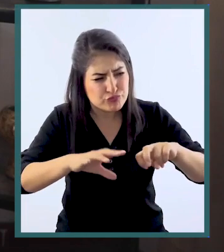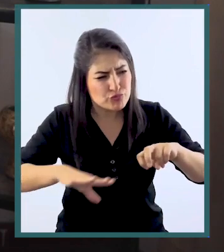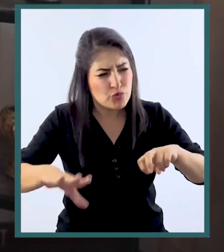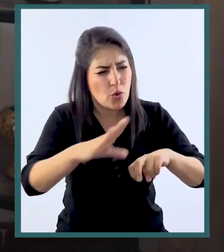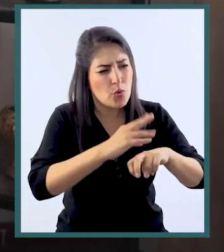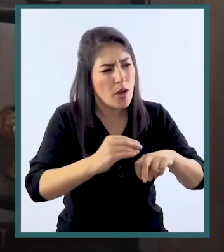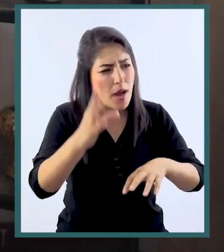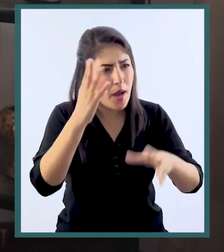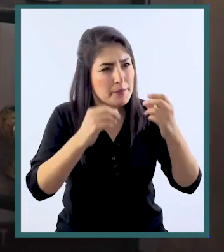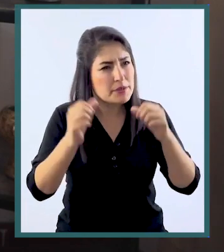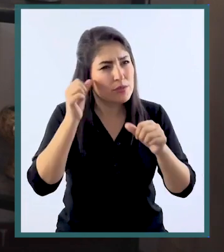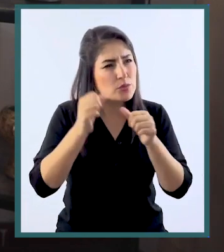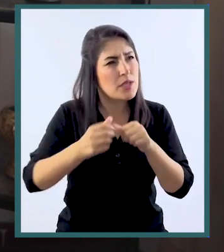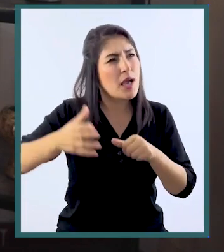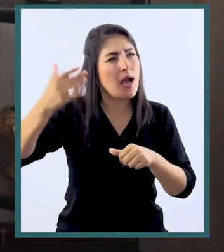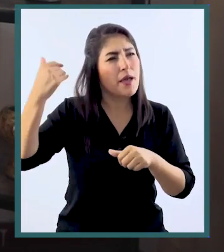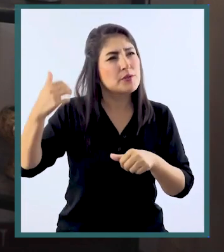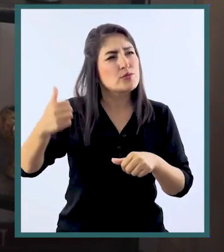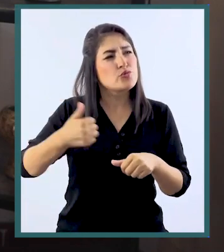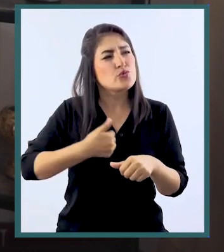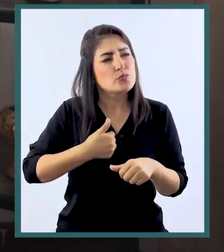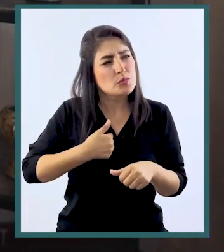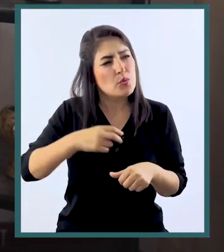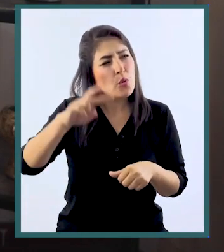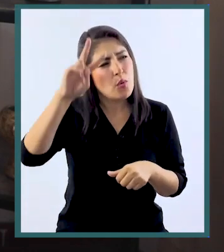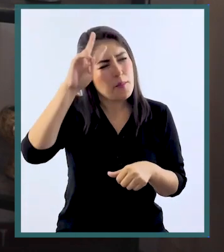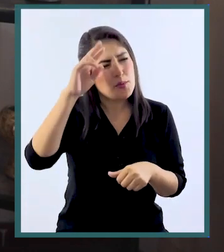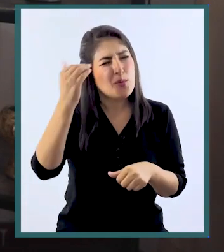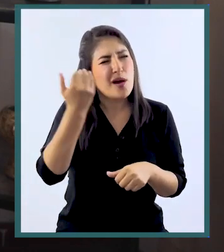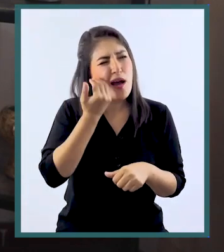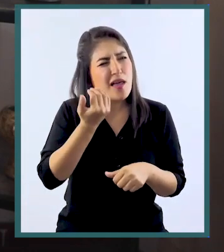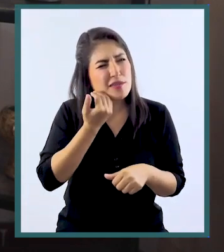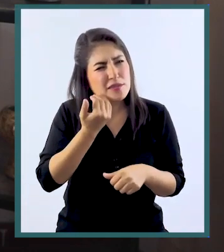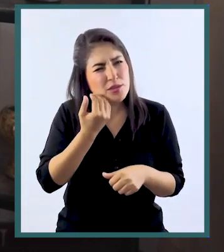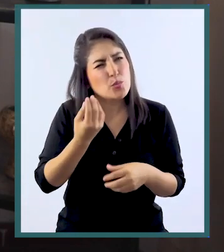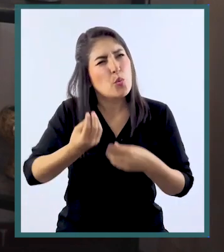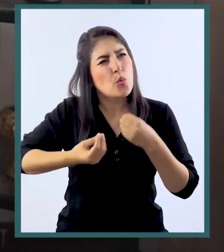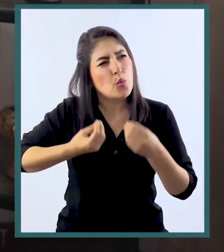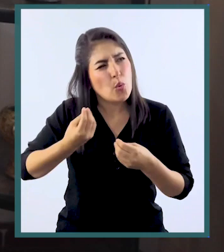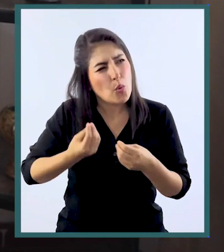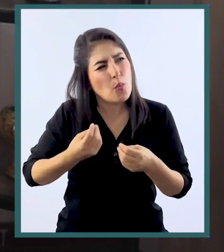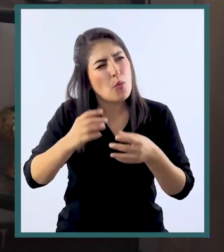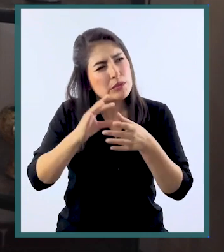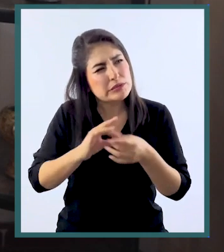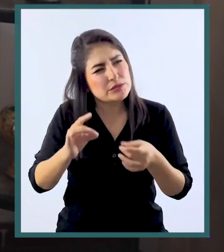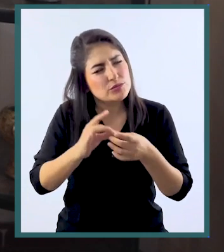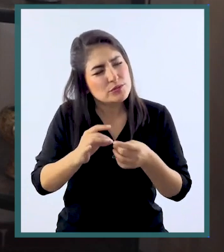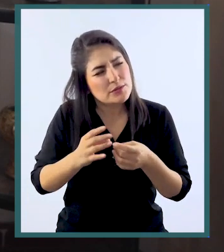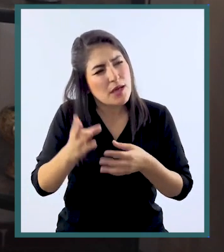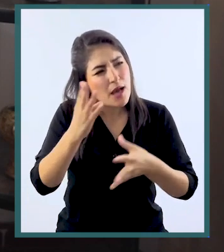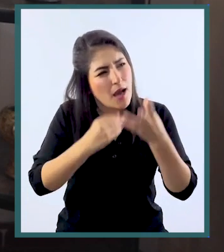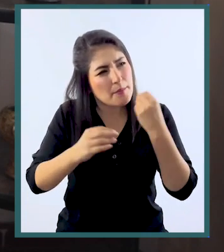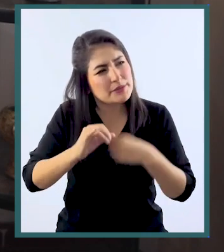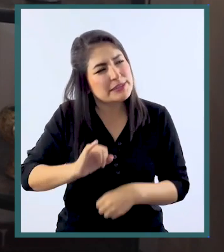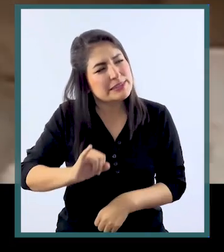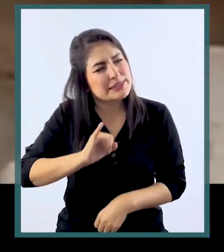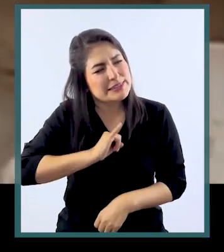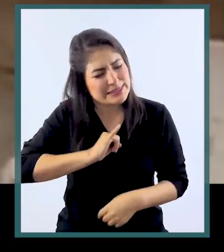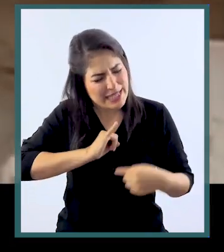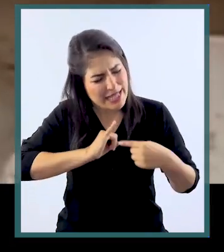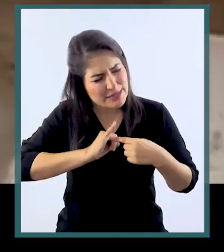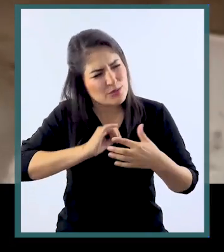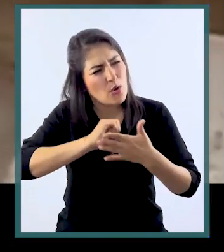pueblo que conoce sus raíces fomenta su identidad, La identidad es básica para una